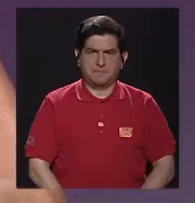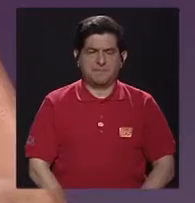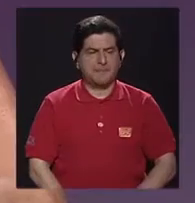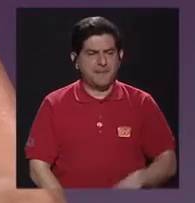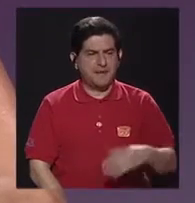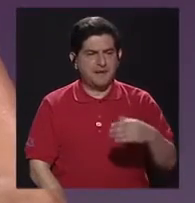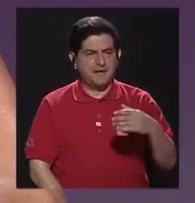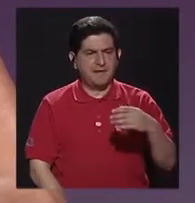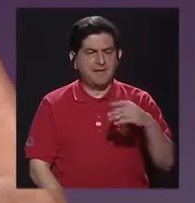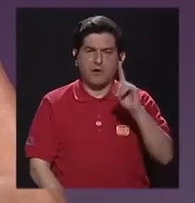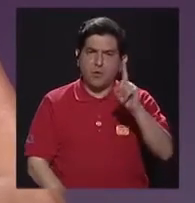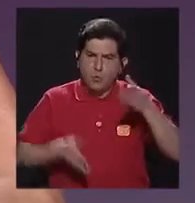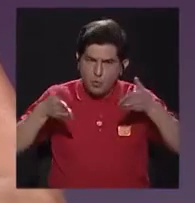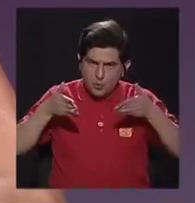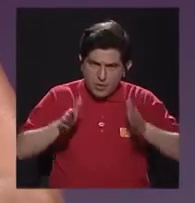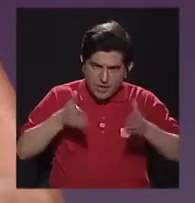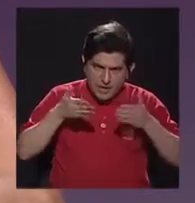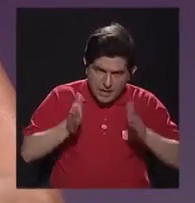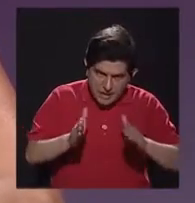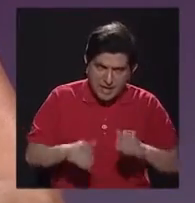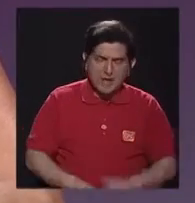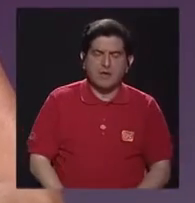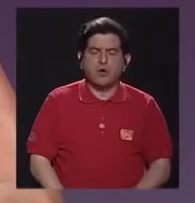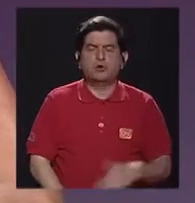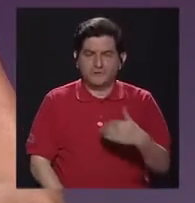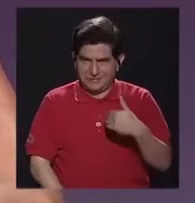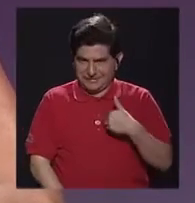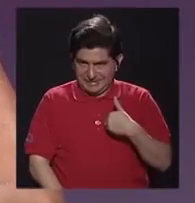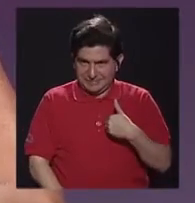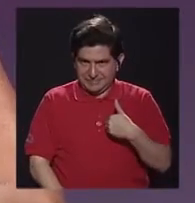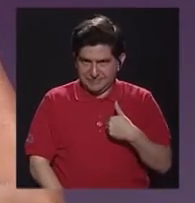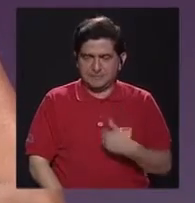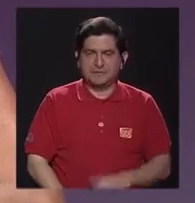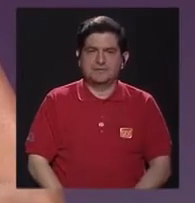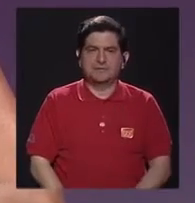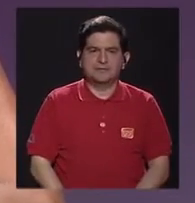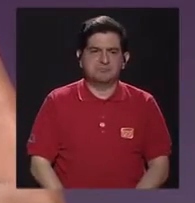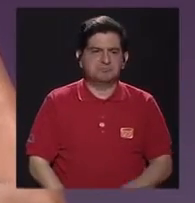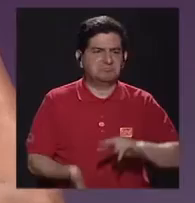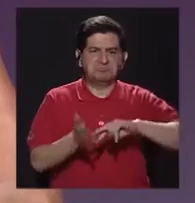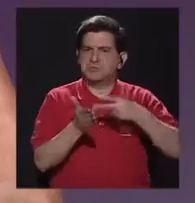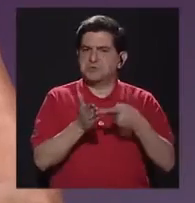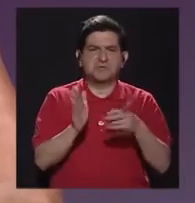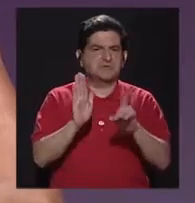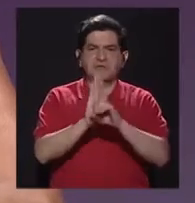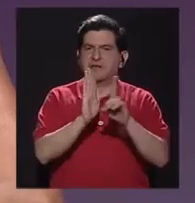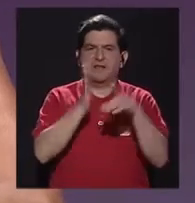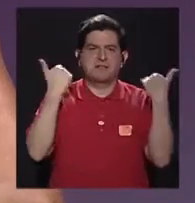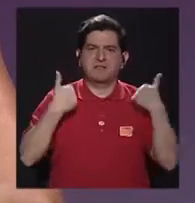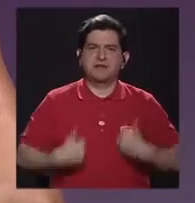tener un hijo o poderse reproducir no es un derecho humano